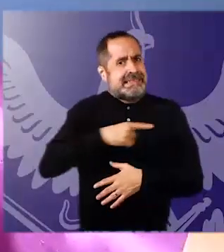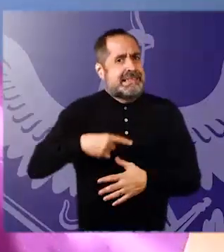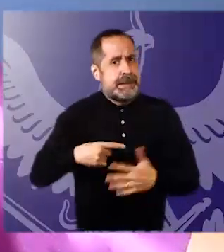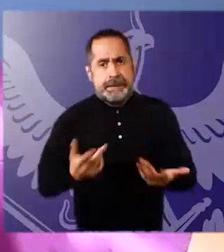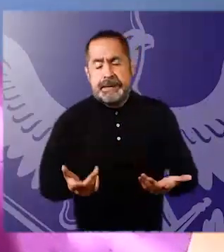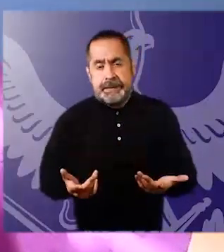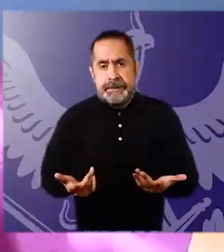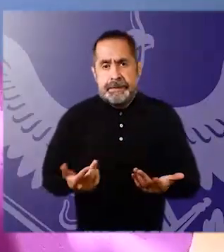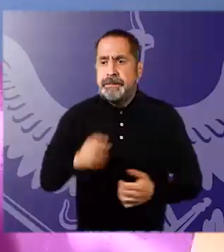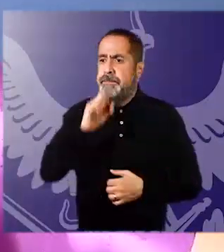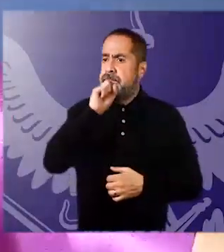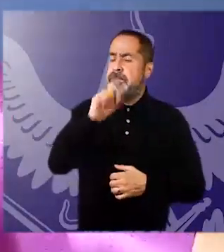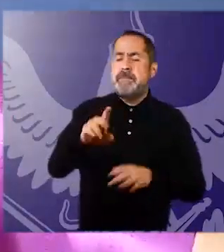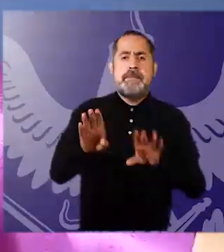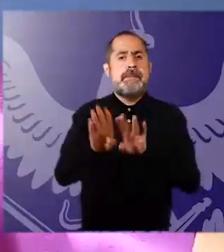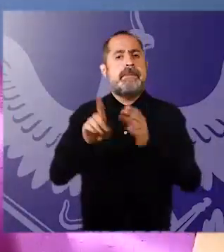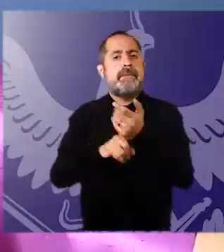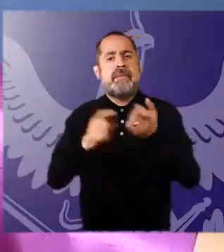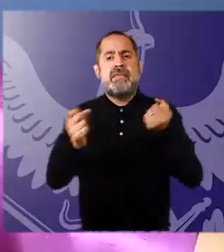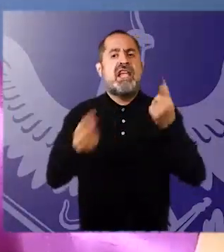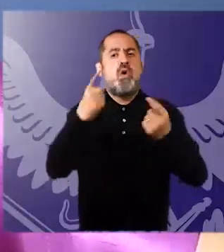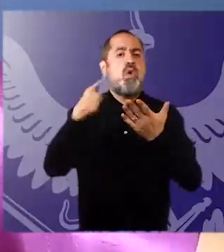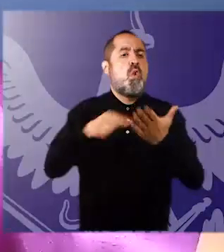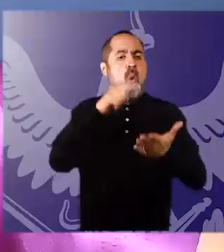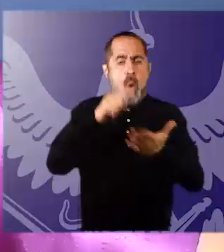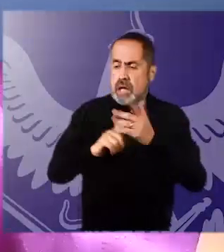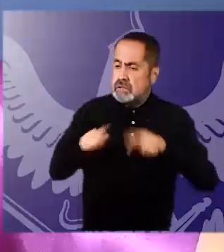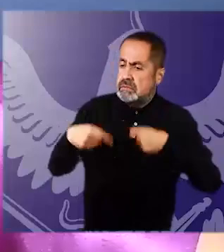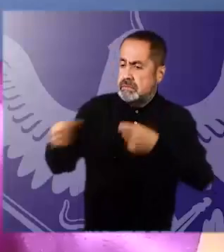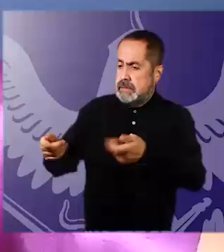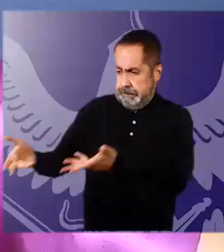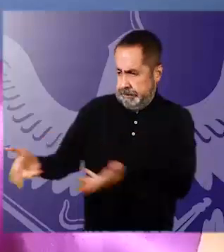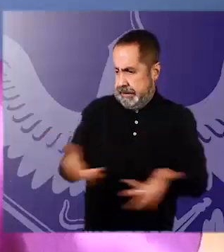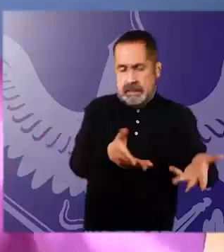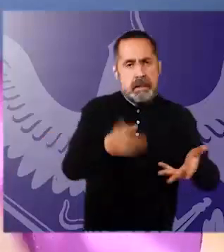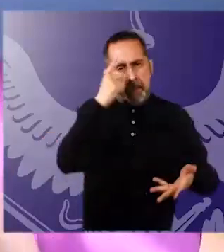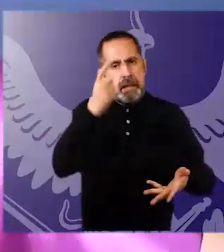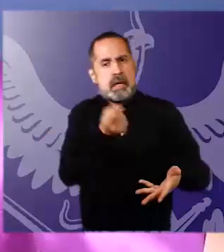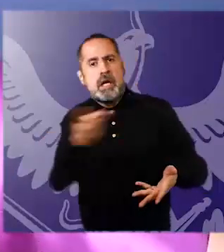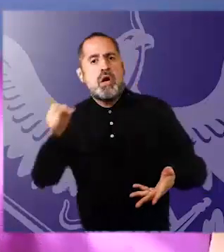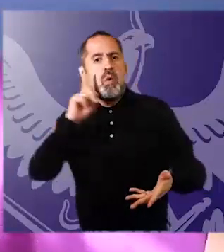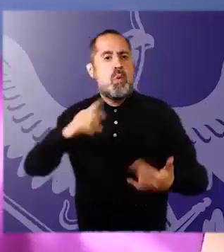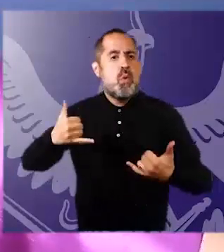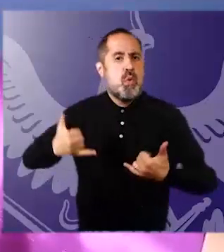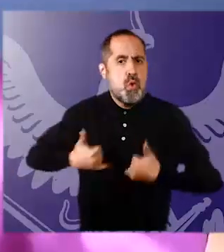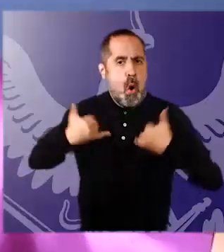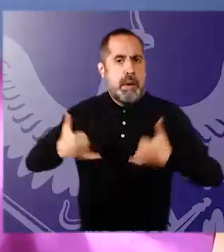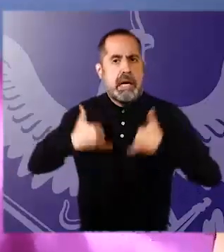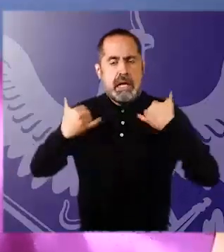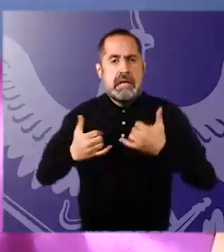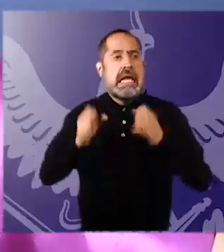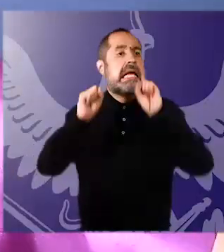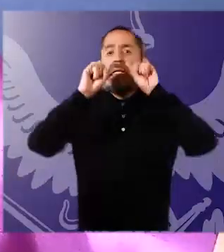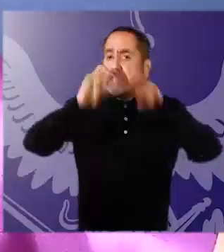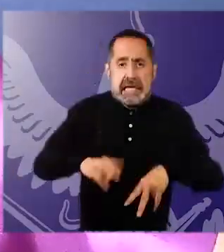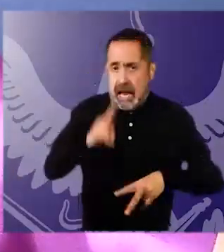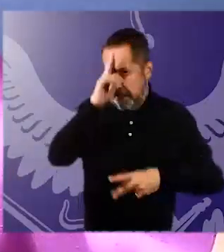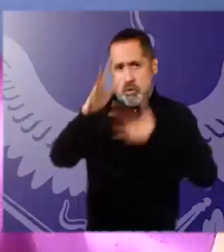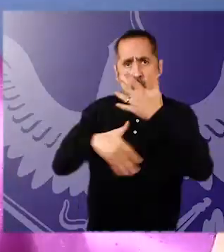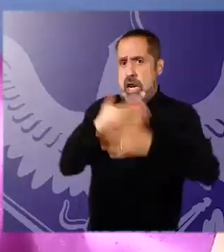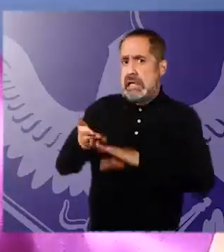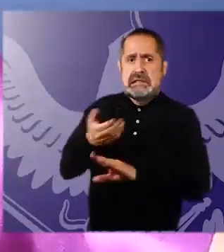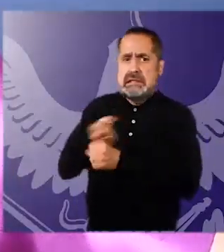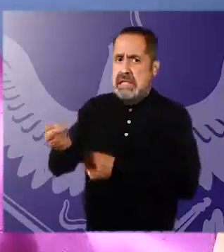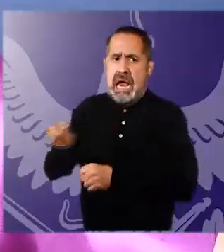información, garantizar también que haya lugares habilitados en donde las